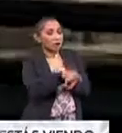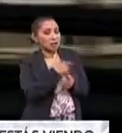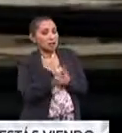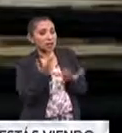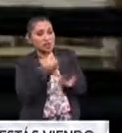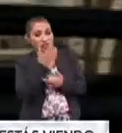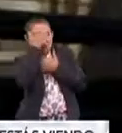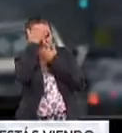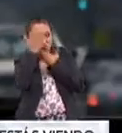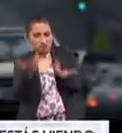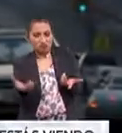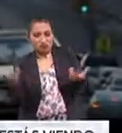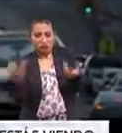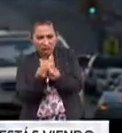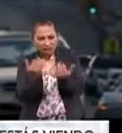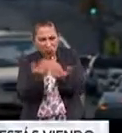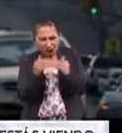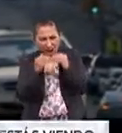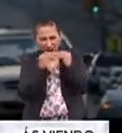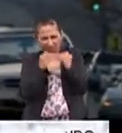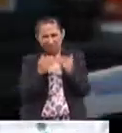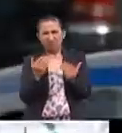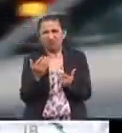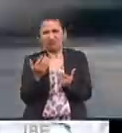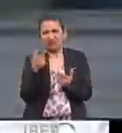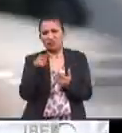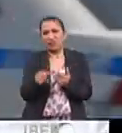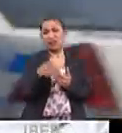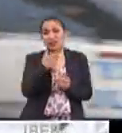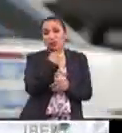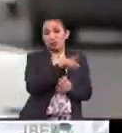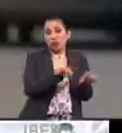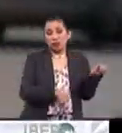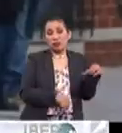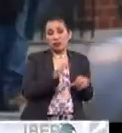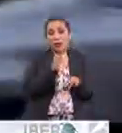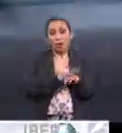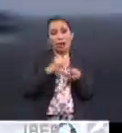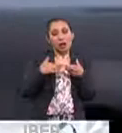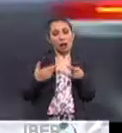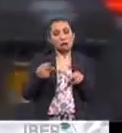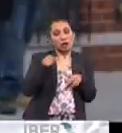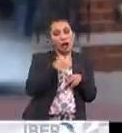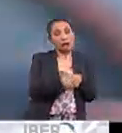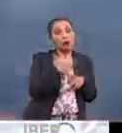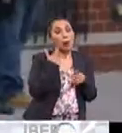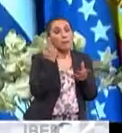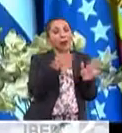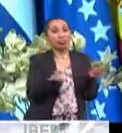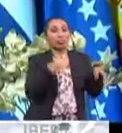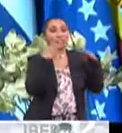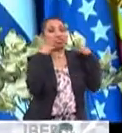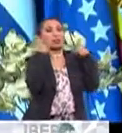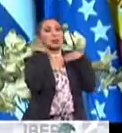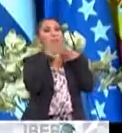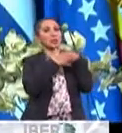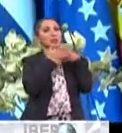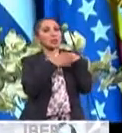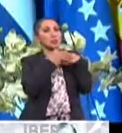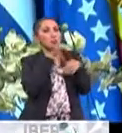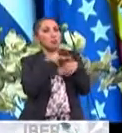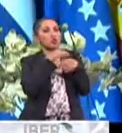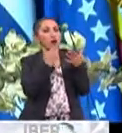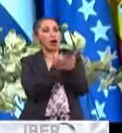la efectividad que pueda tener esta medida está más vinculada, insisto, al proceso electoral